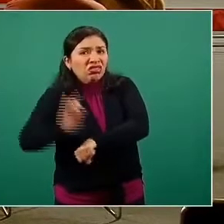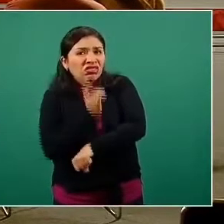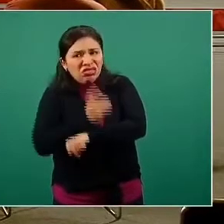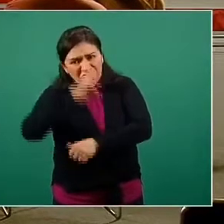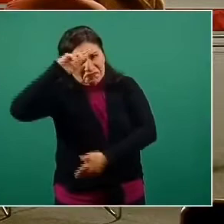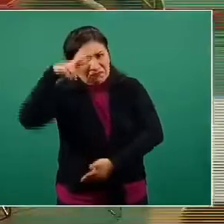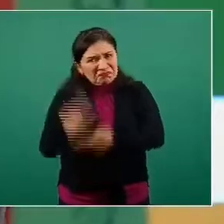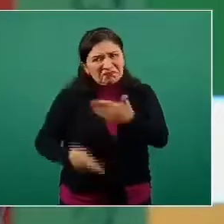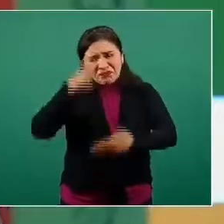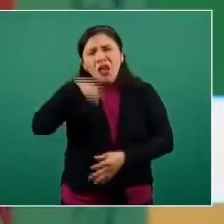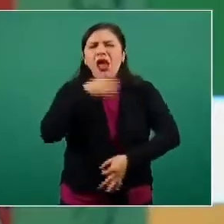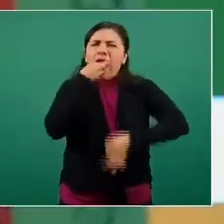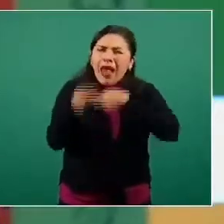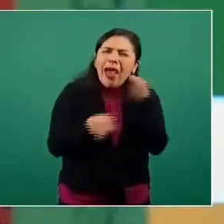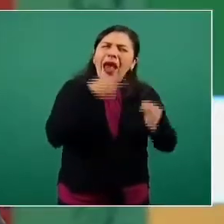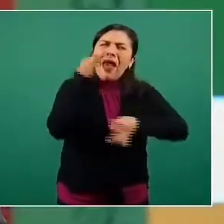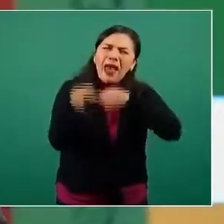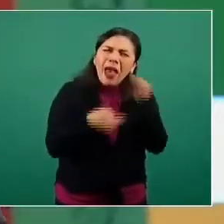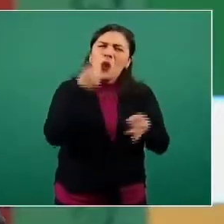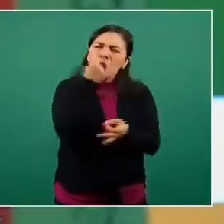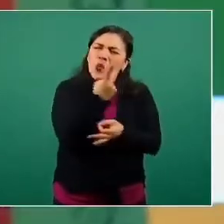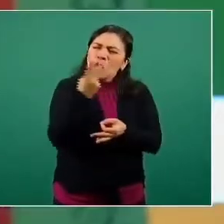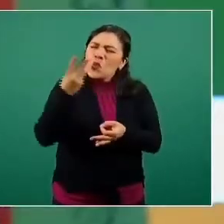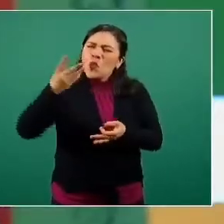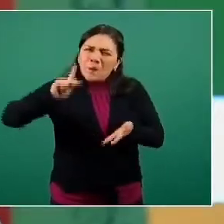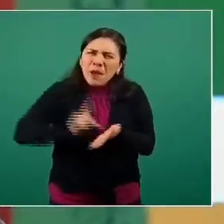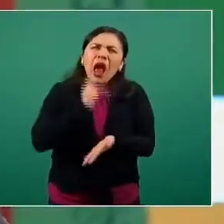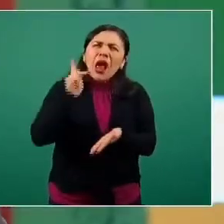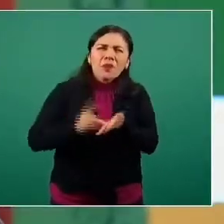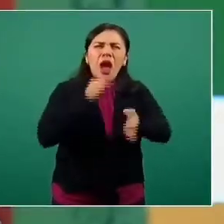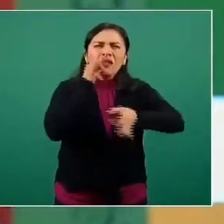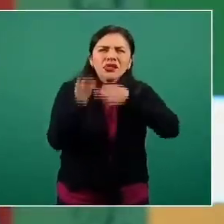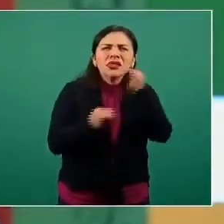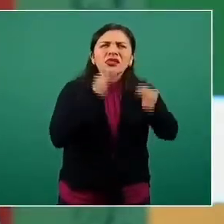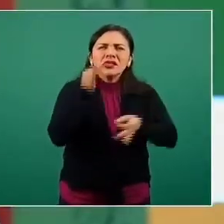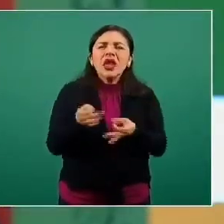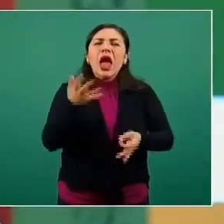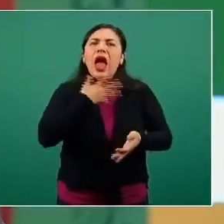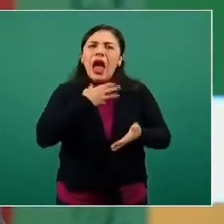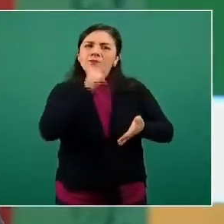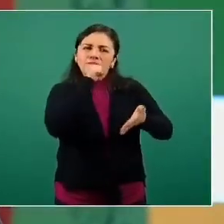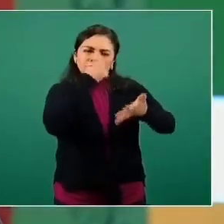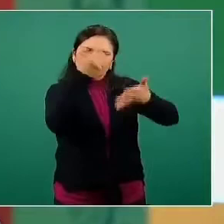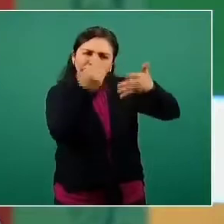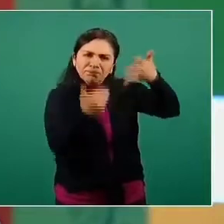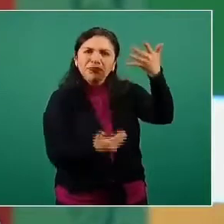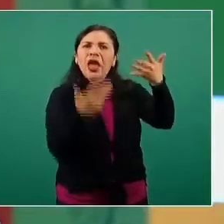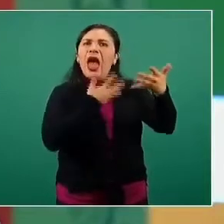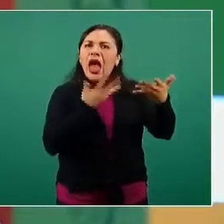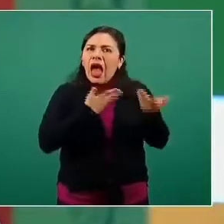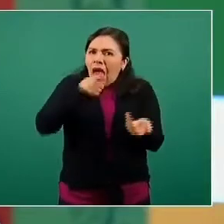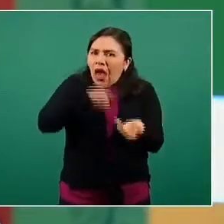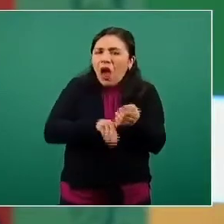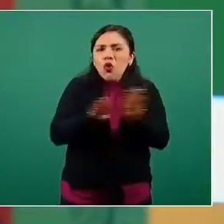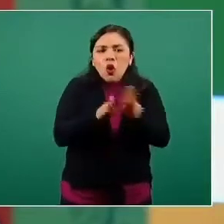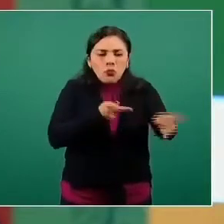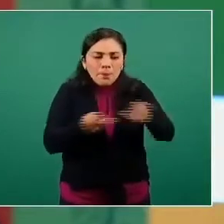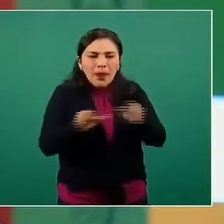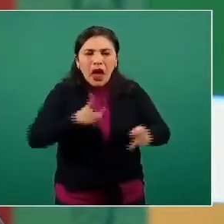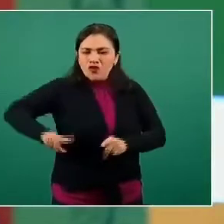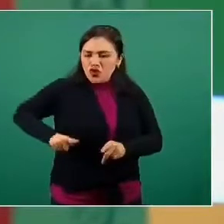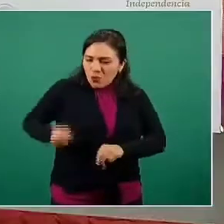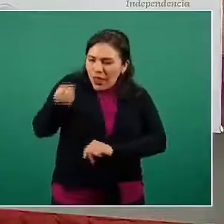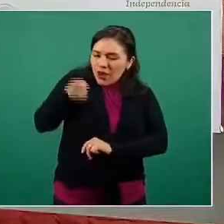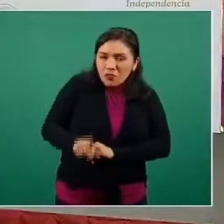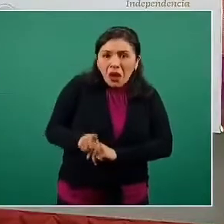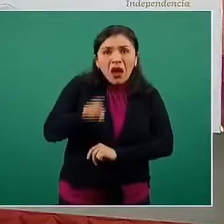dichas una y otra y otra y otra y otra vez, y que estén en guías técnicas y que conformen parte de una estrategia nacional,